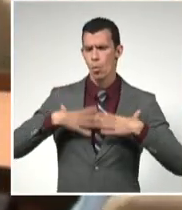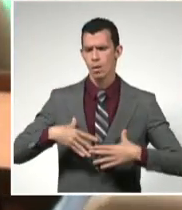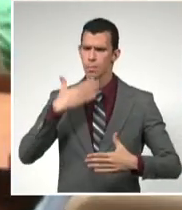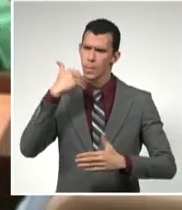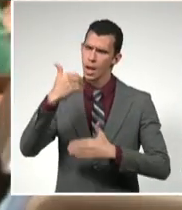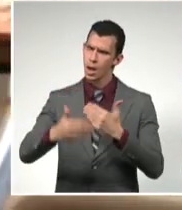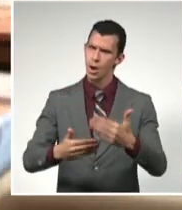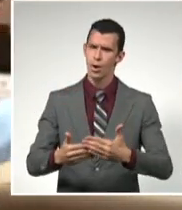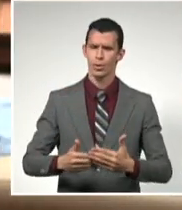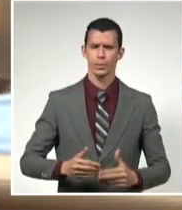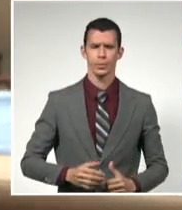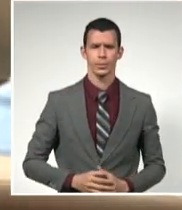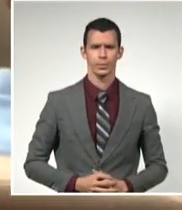informativo de la televisión cubana